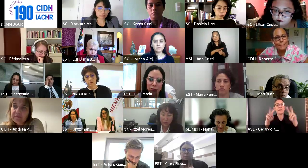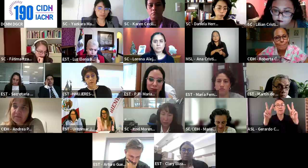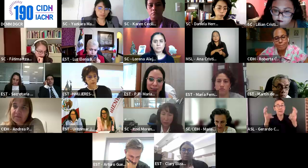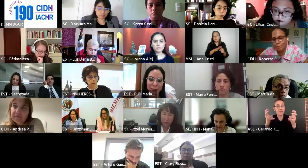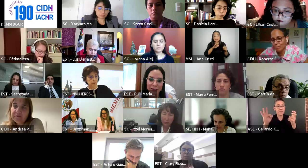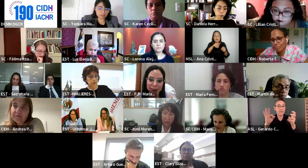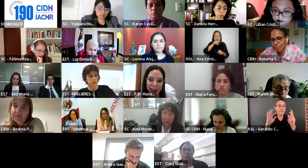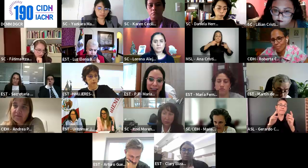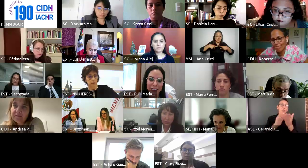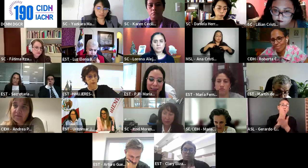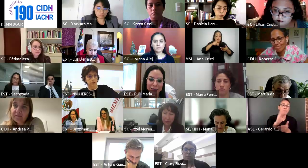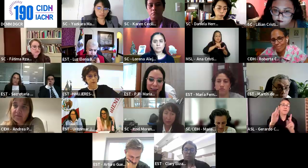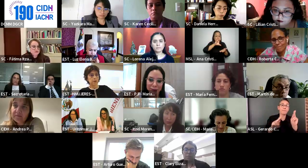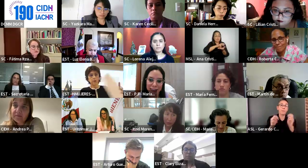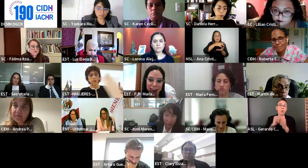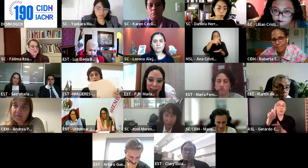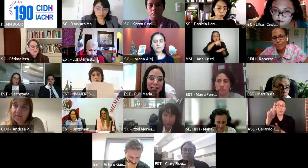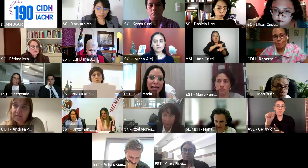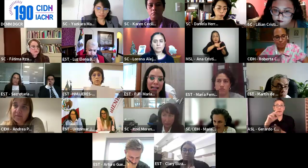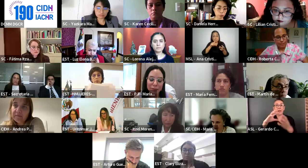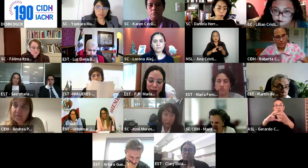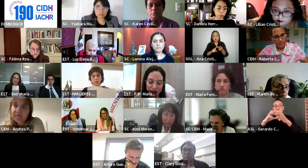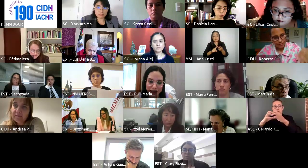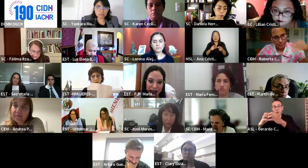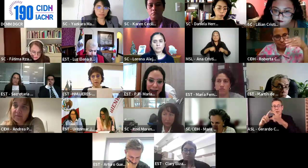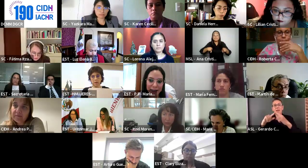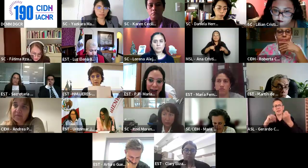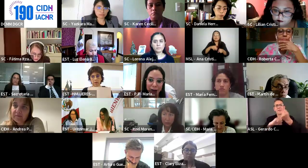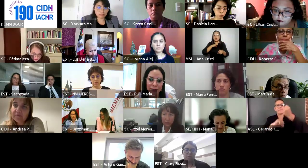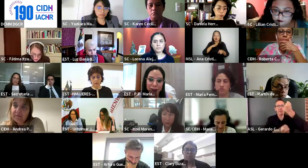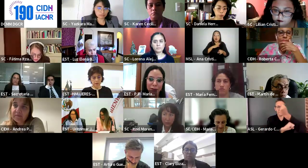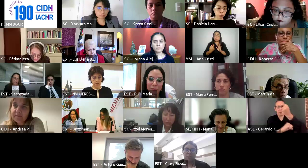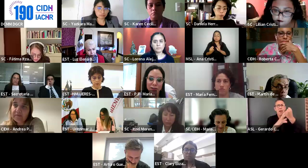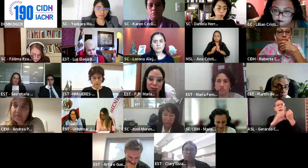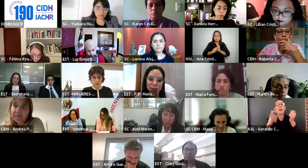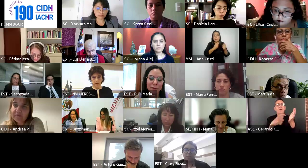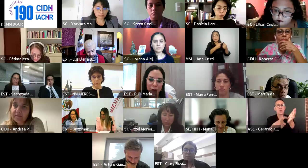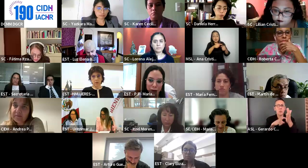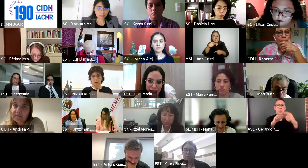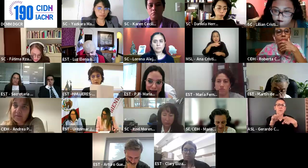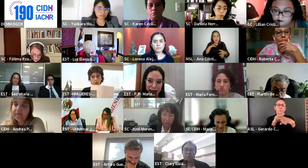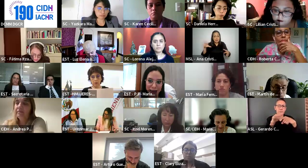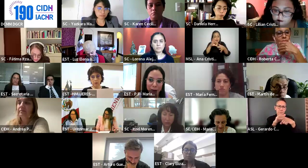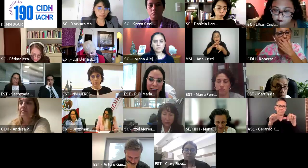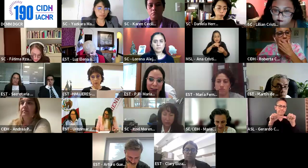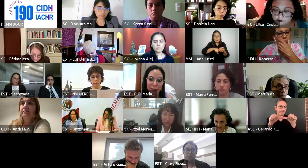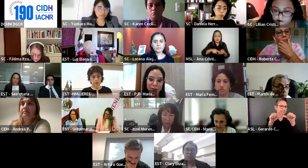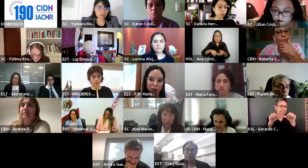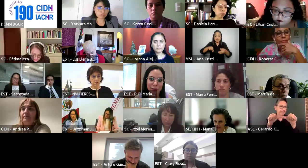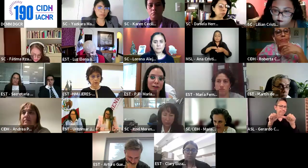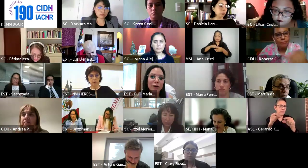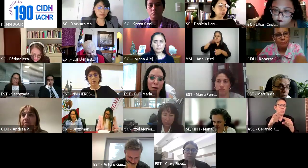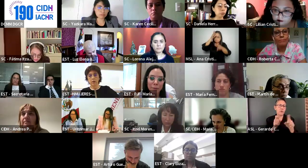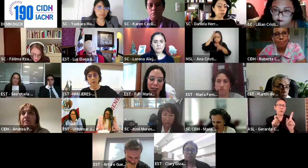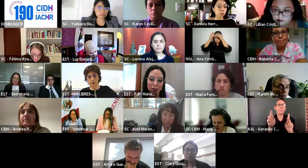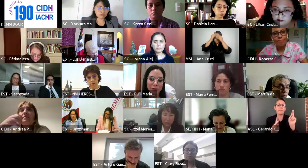de personas con discapacidad y la interseccionalidad es fundamental y requiere una formación constante por parte de las